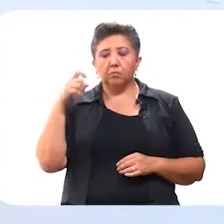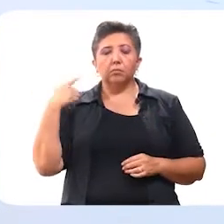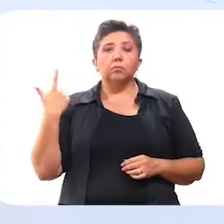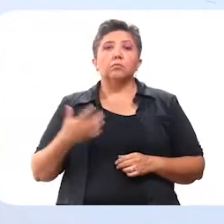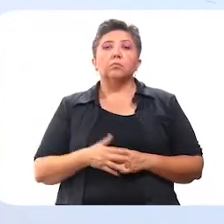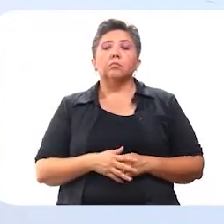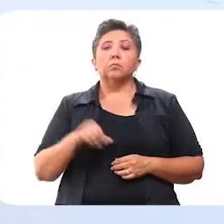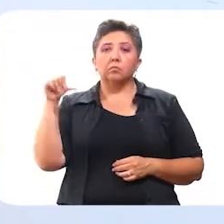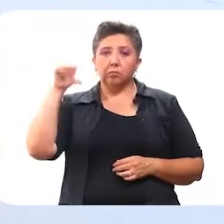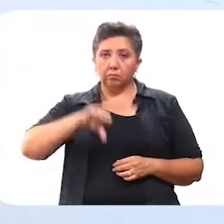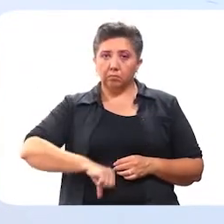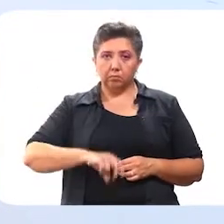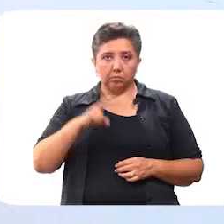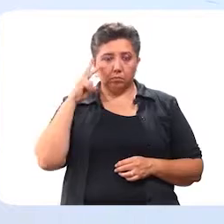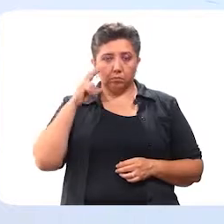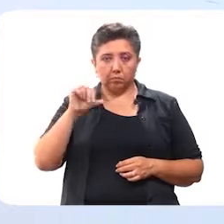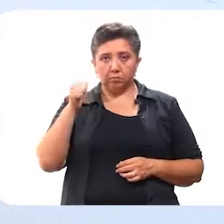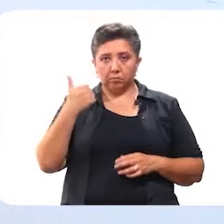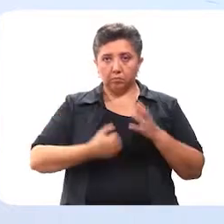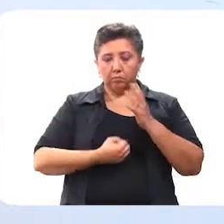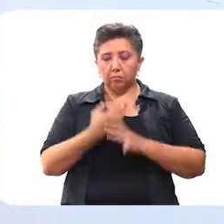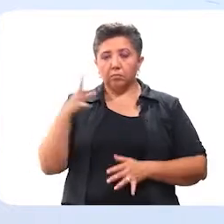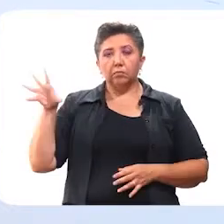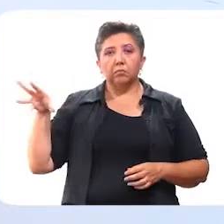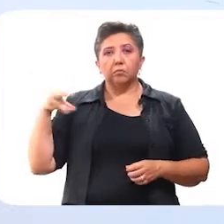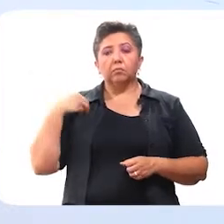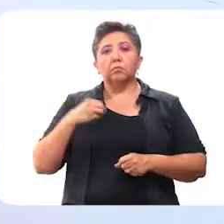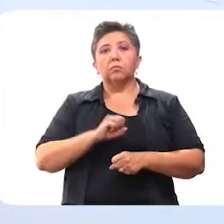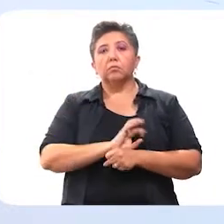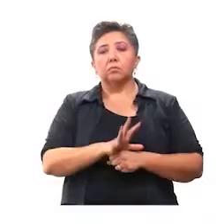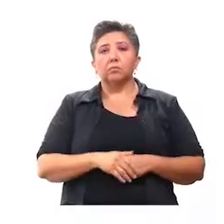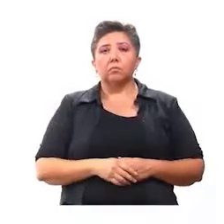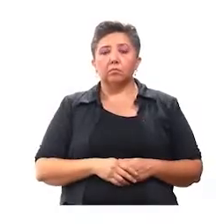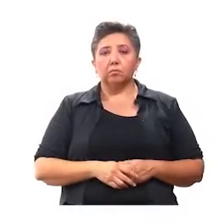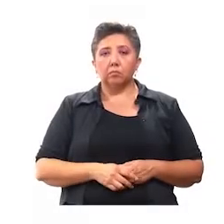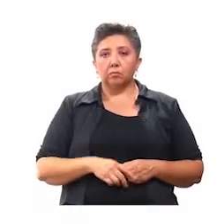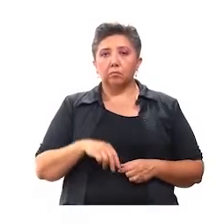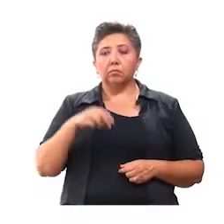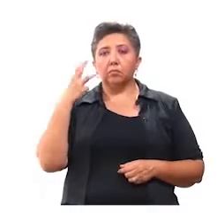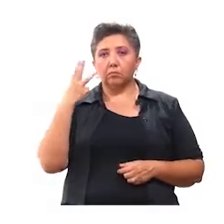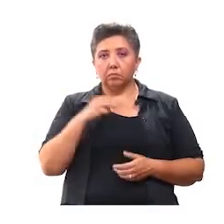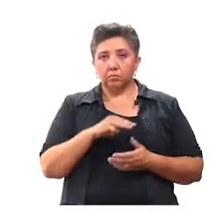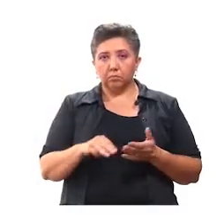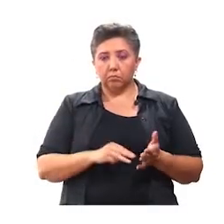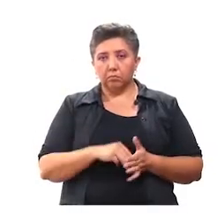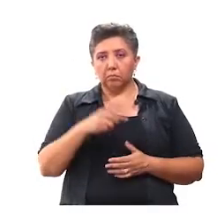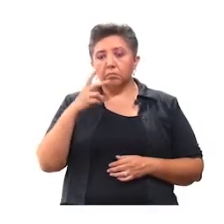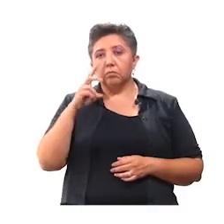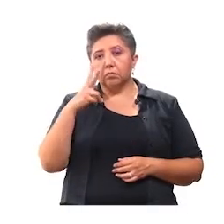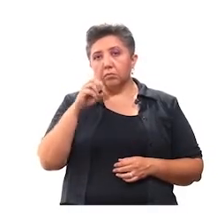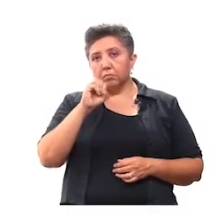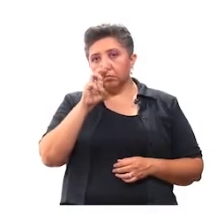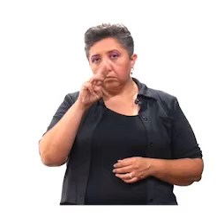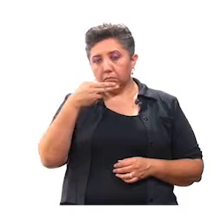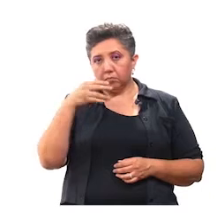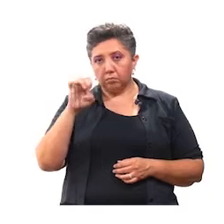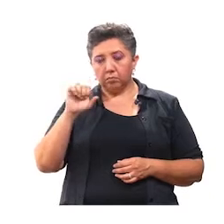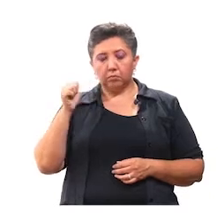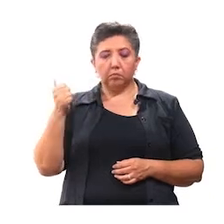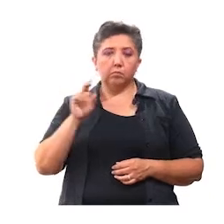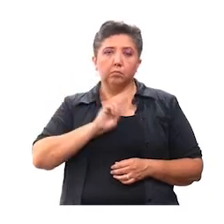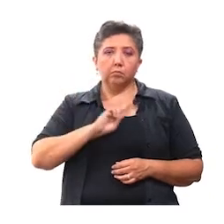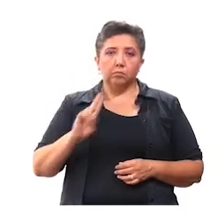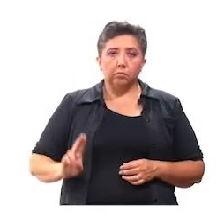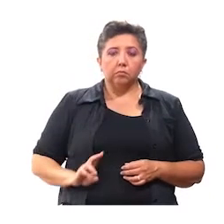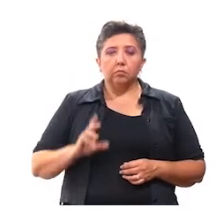109.512. Hoy se detectaron 11 nuevos contagios de coronavirus, 3 en Mérida, 2 en Samajil, 1 en